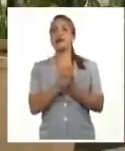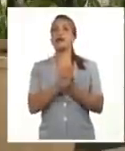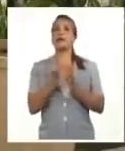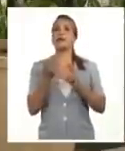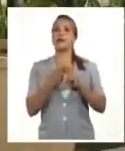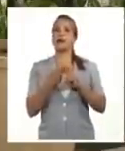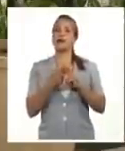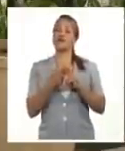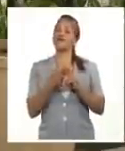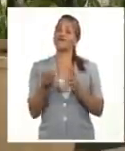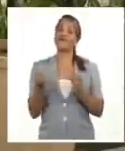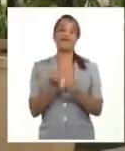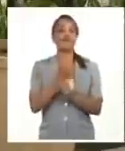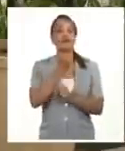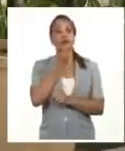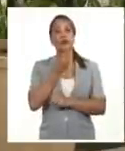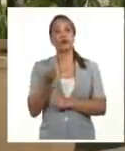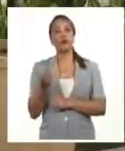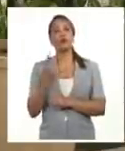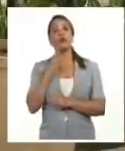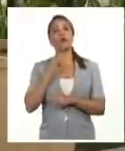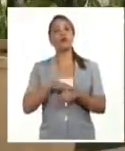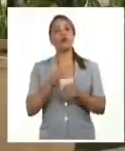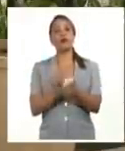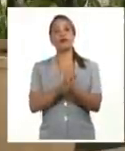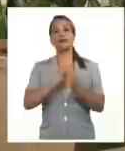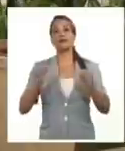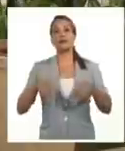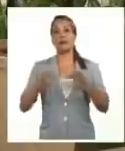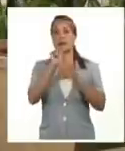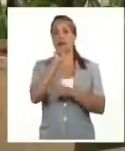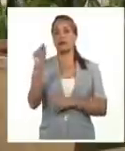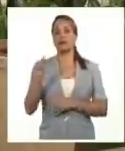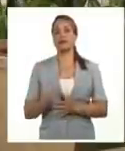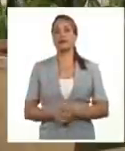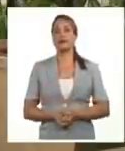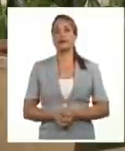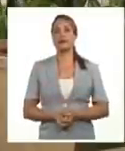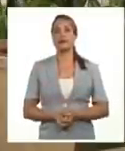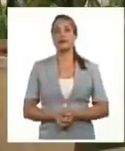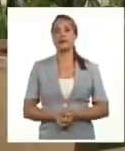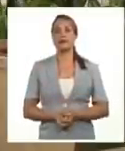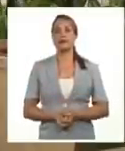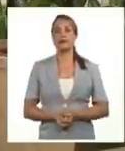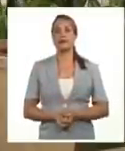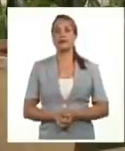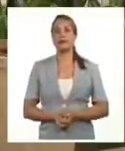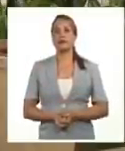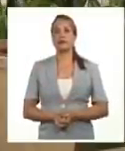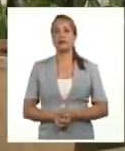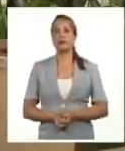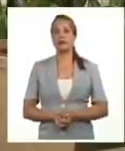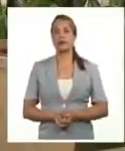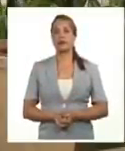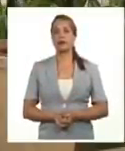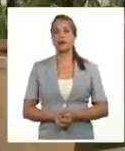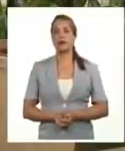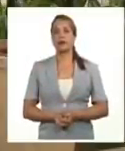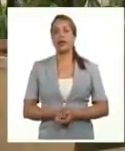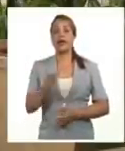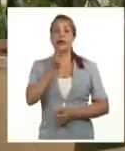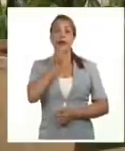pudo ser como consecuencia de la explosión del viernes 6. De acuerdo con una pregunta que hacía la prensa en